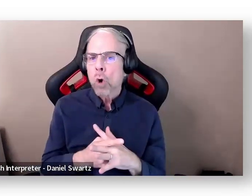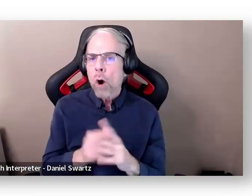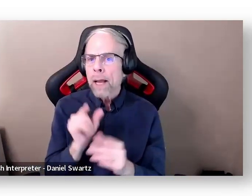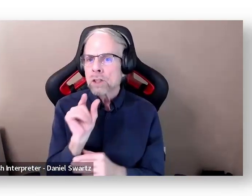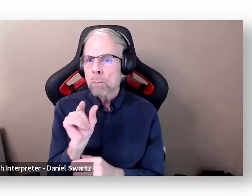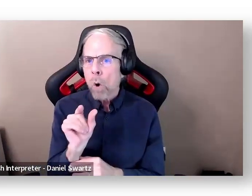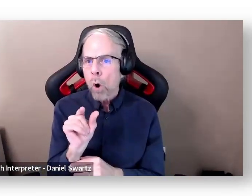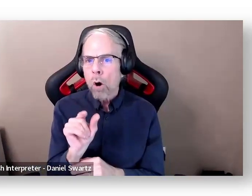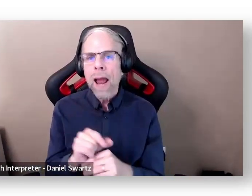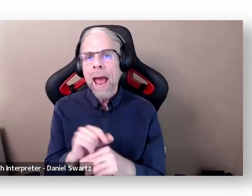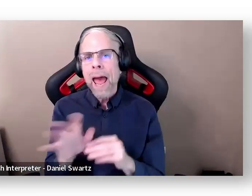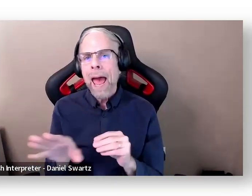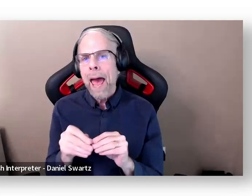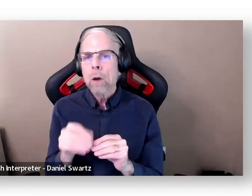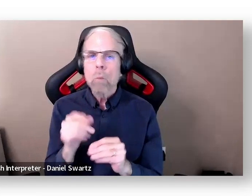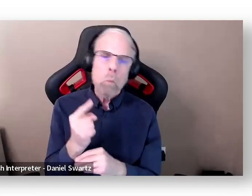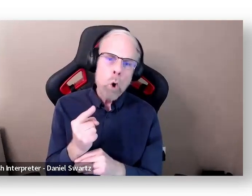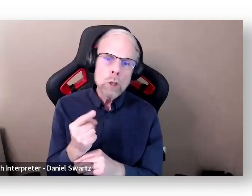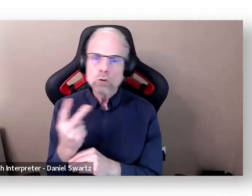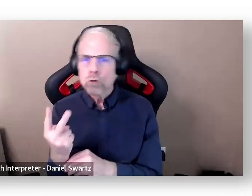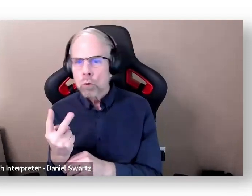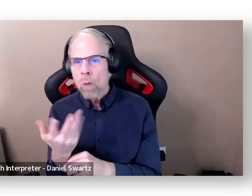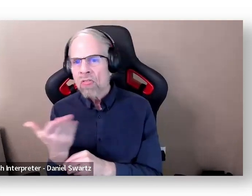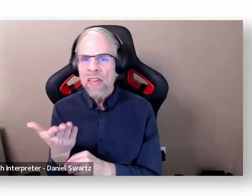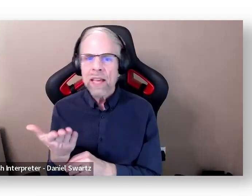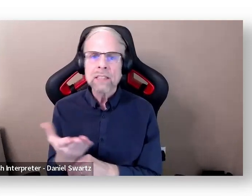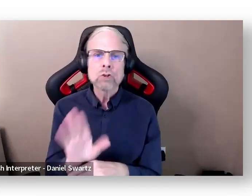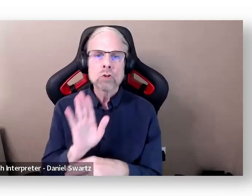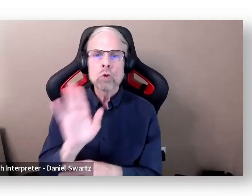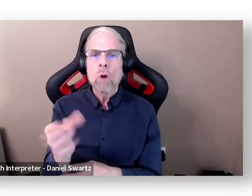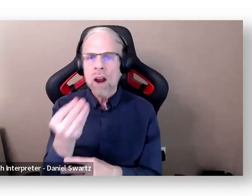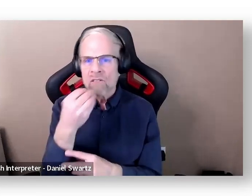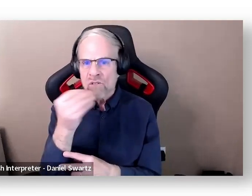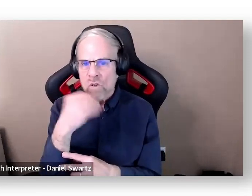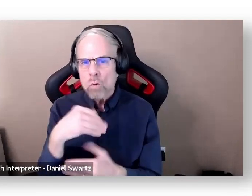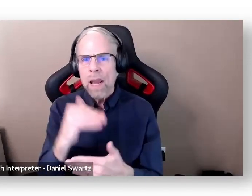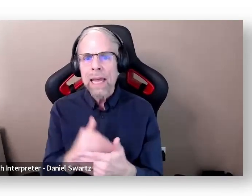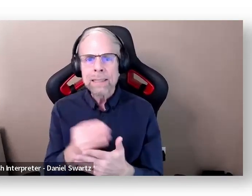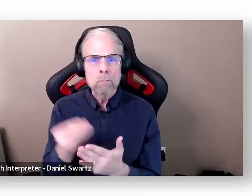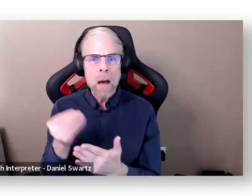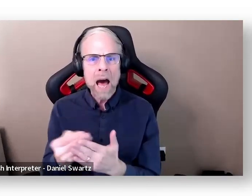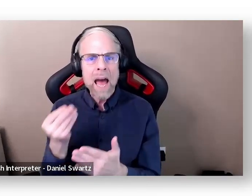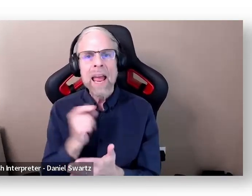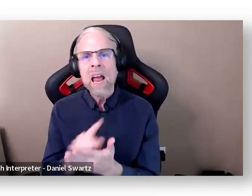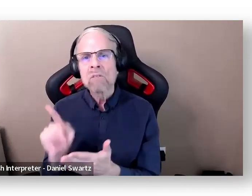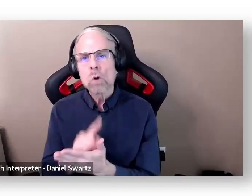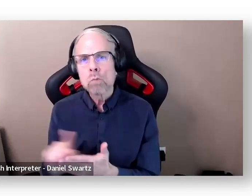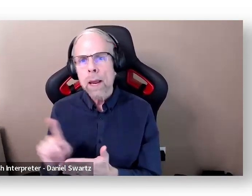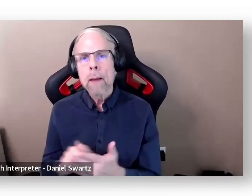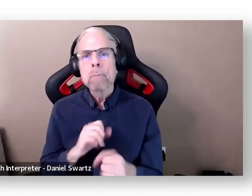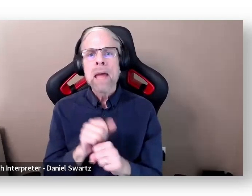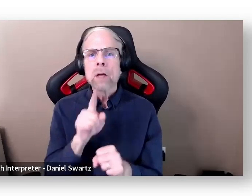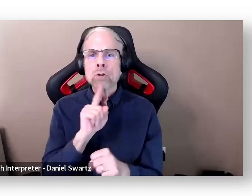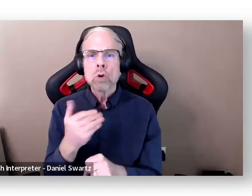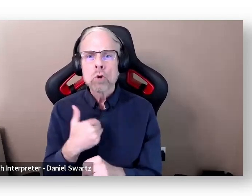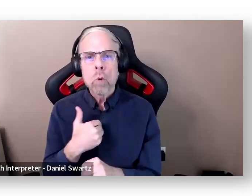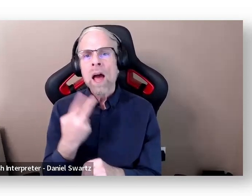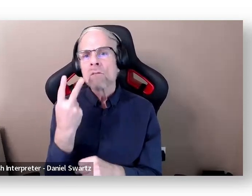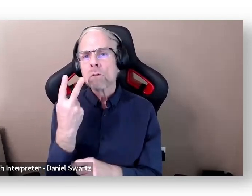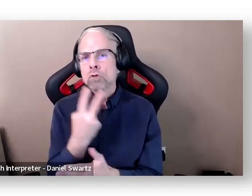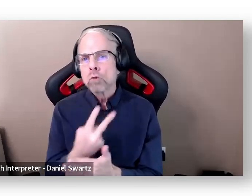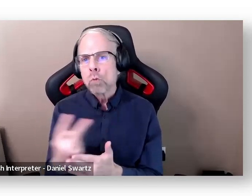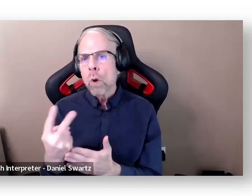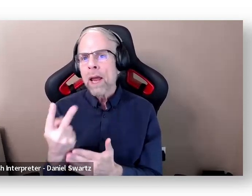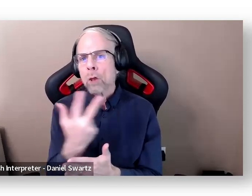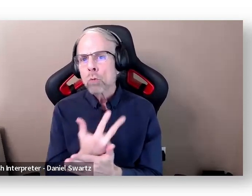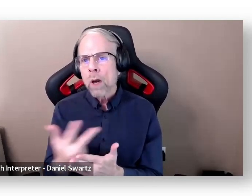Entonces, yo sé que es abrumador, pero puedes empezar poco a poco. Dar unos pasos a la vez. Agregue uno o dos artículos adicionales a su lista de compra